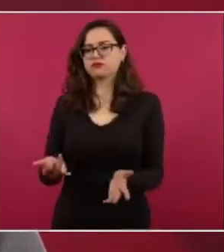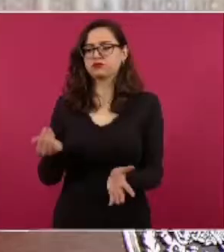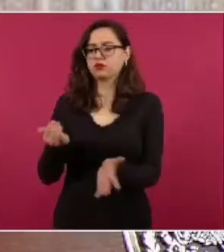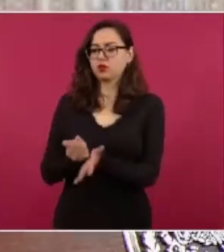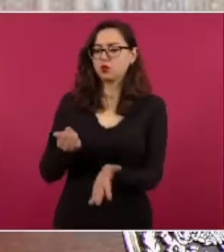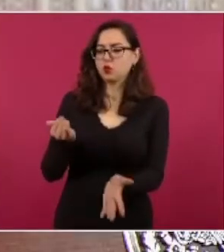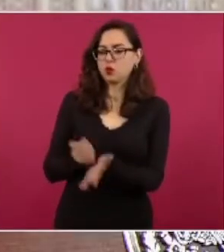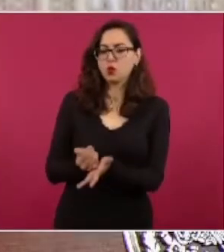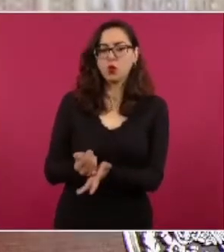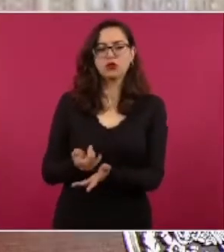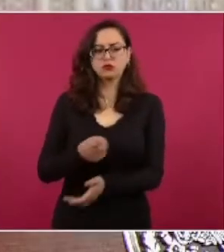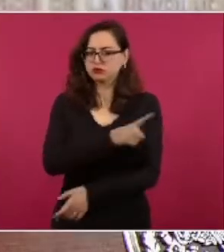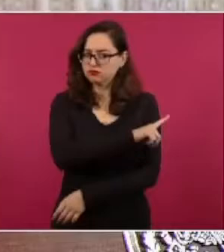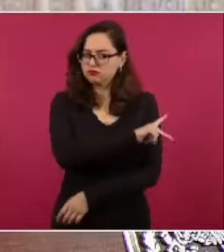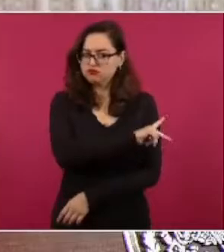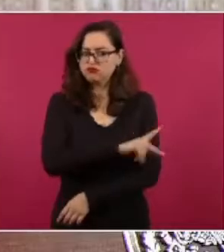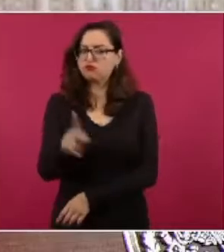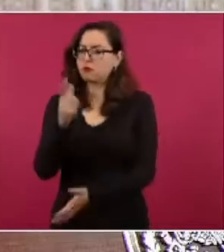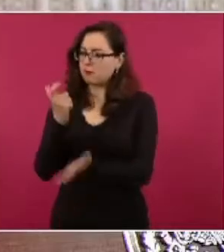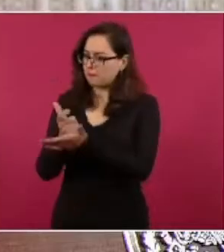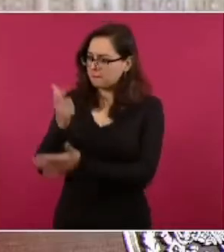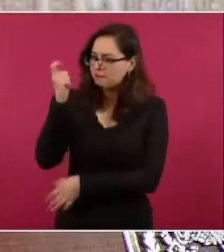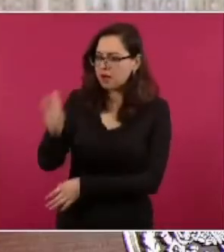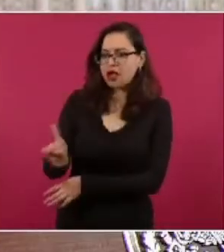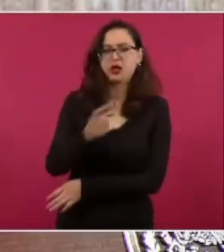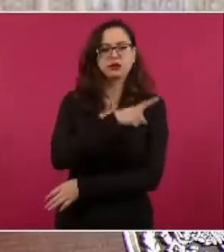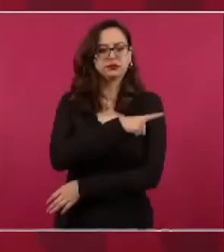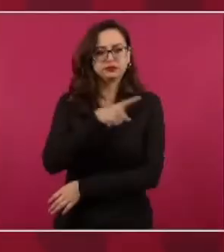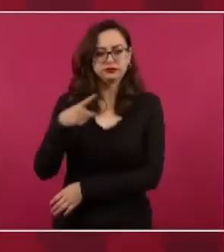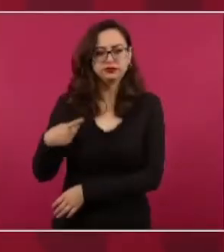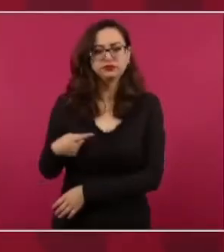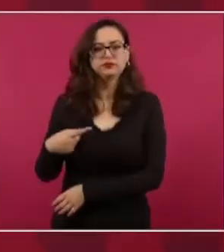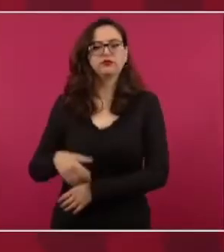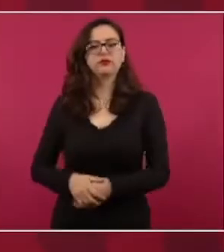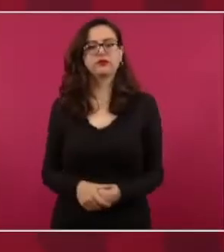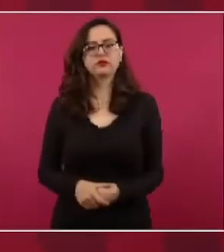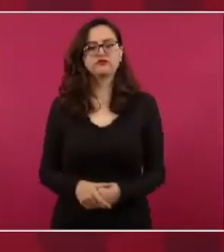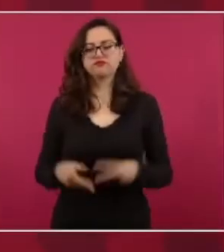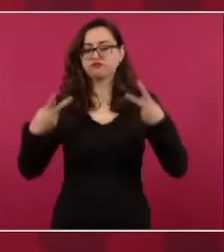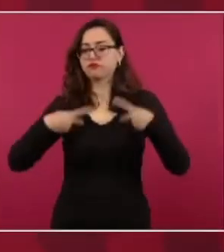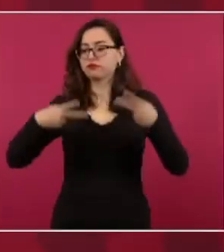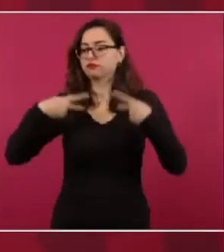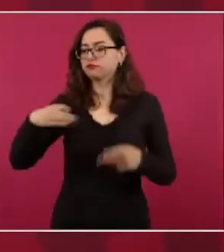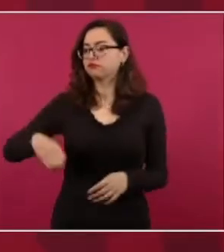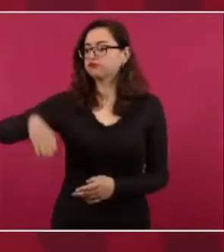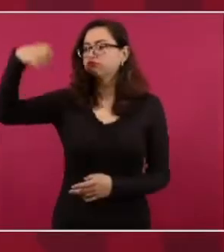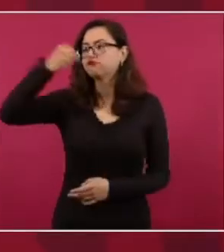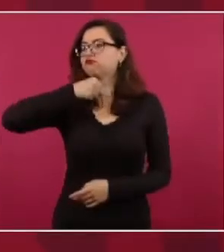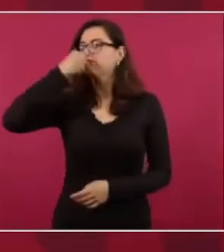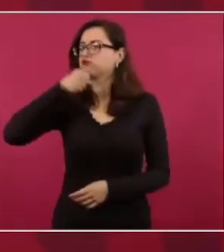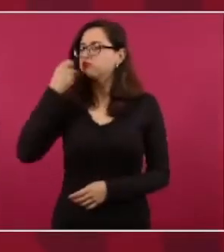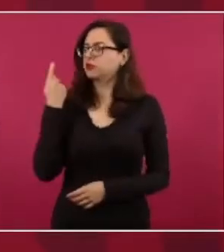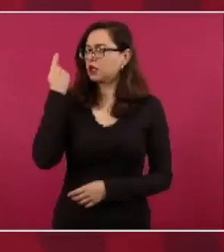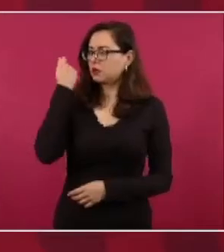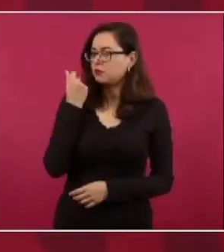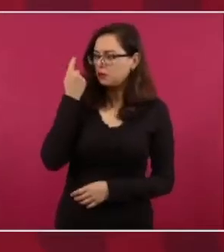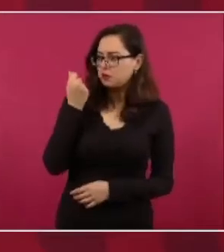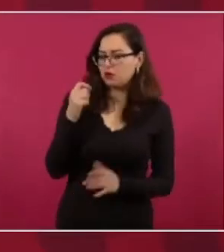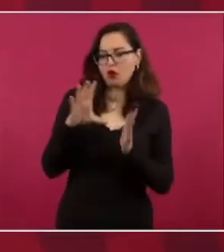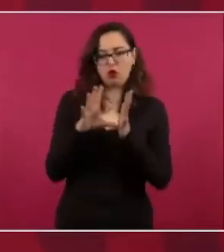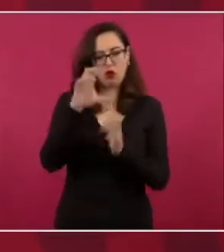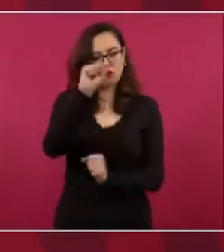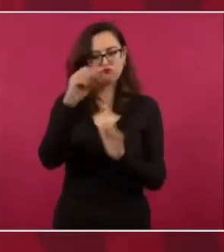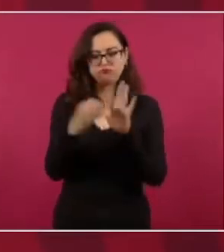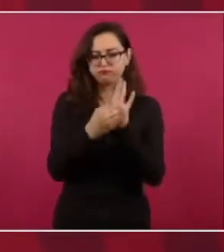fiscales, ahí está lo de la pensión para los adultos mayores,